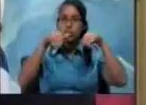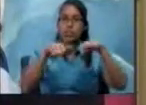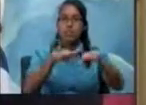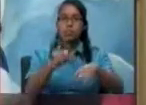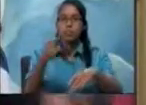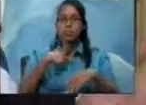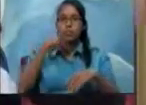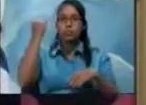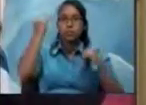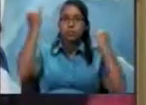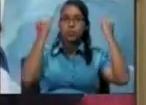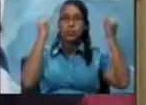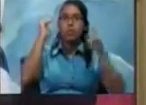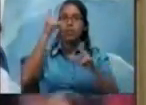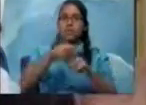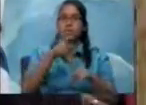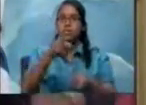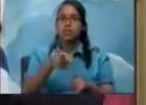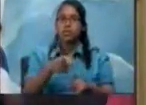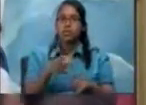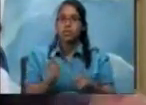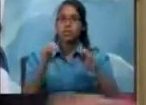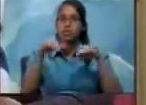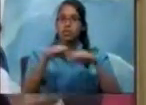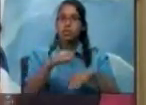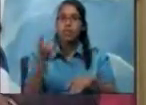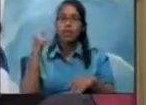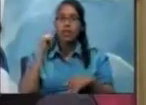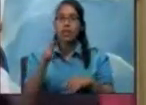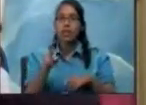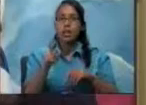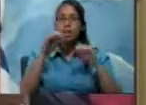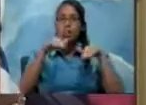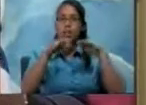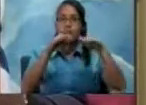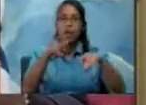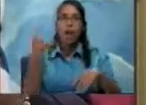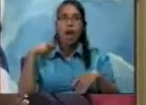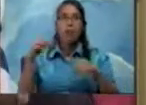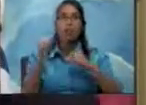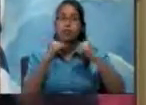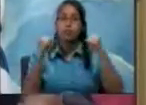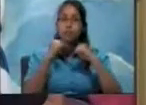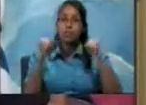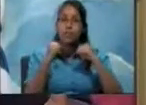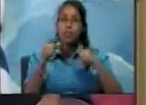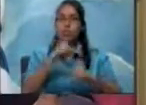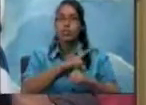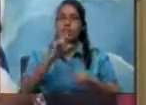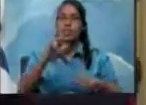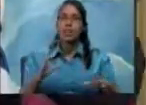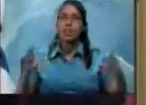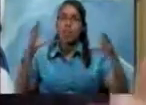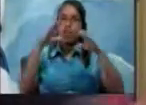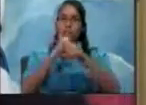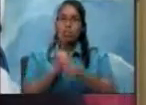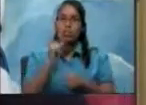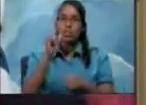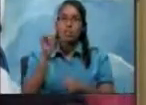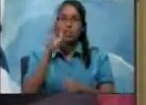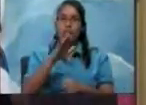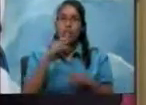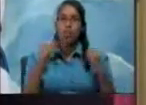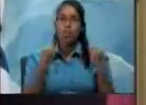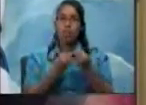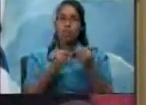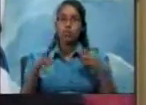en el mar a través de esas ondas que hay allí en el mar hay frío y la noche y estar allí junto